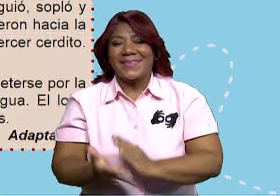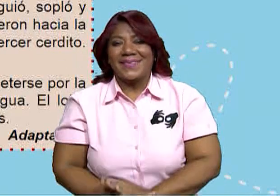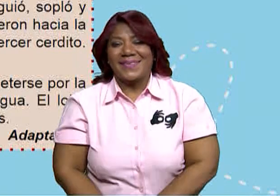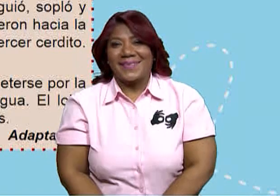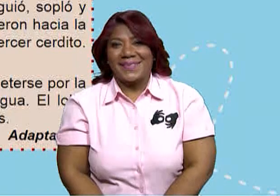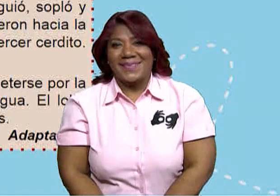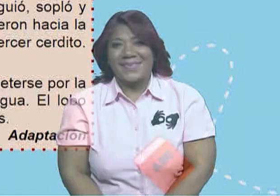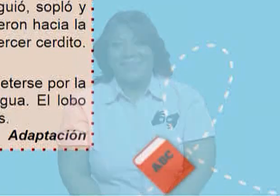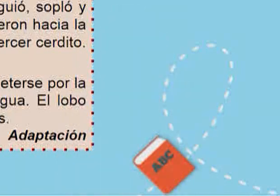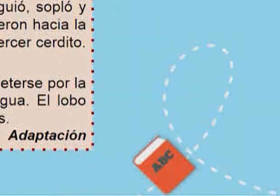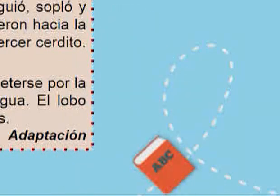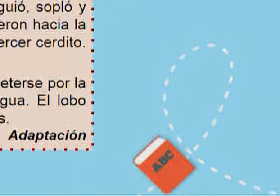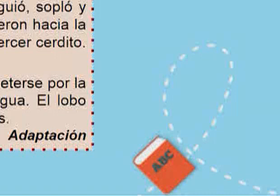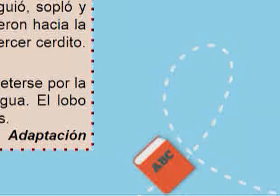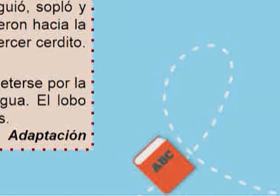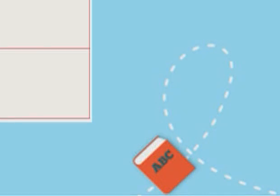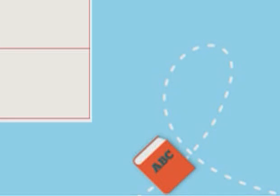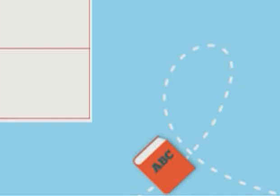referencia.